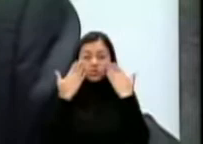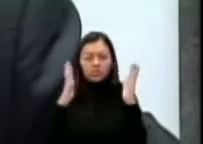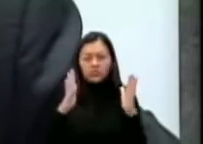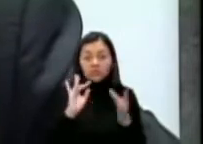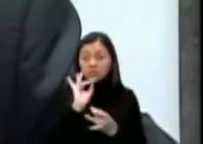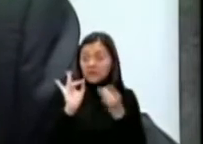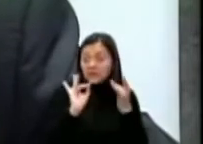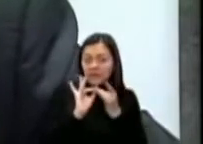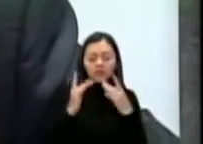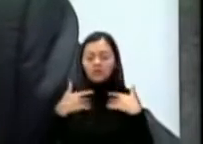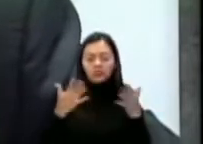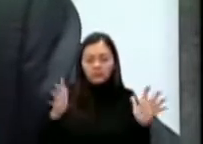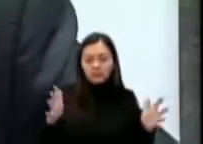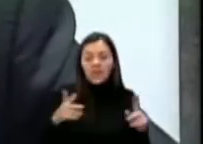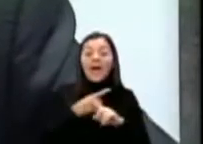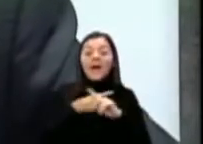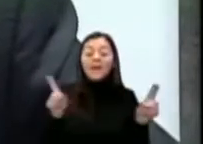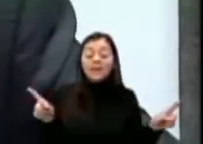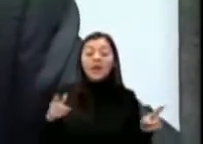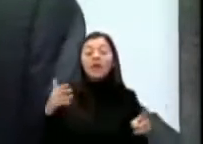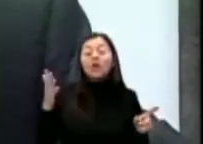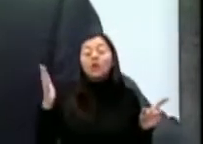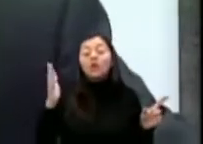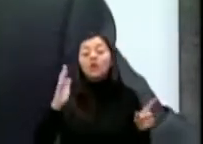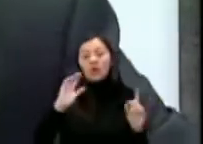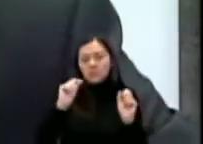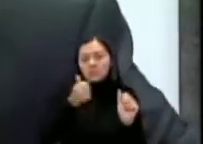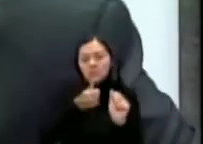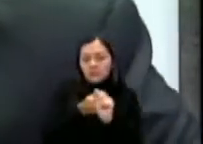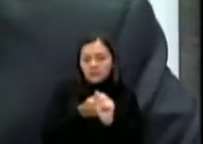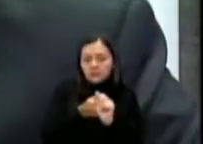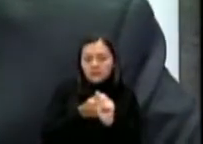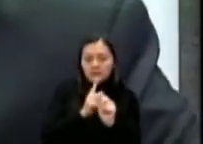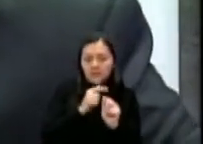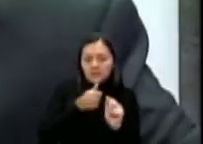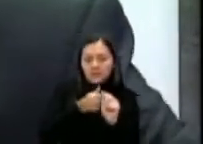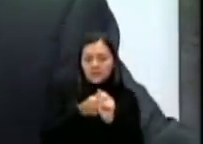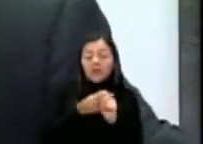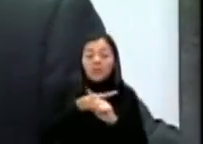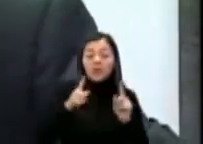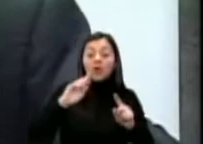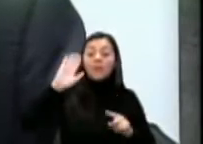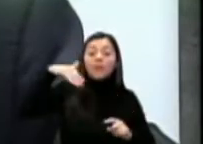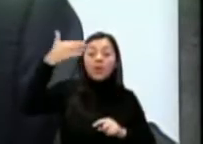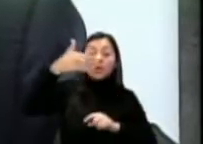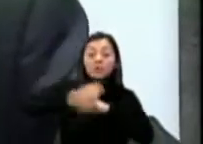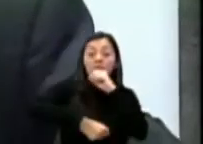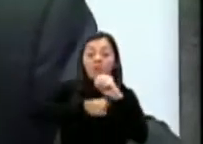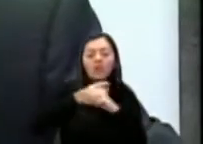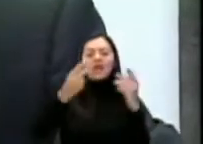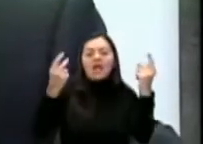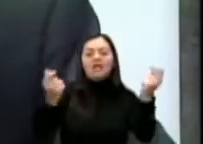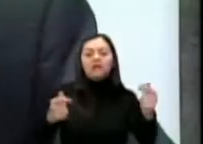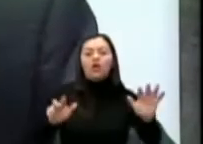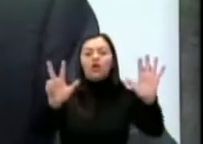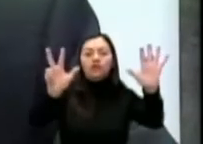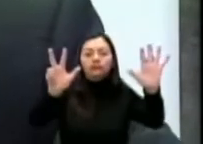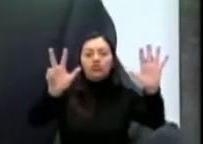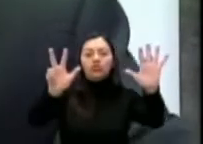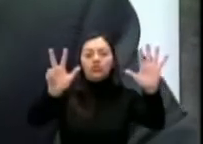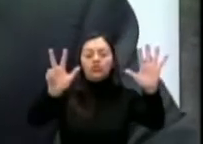pero en todo caso ya estamos cerca y el próximo año estarán operando todas las hidroeléctricas y la mayoría de ellas